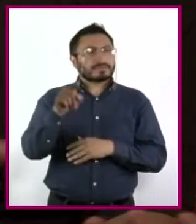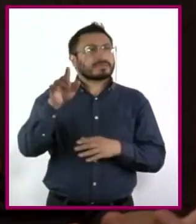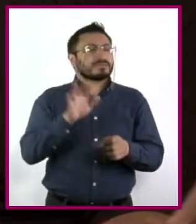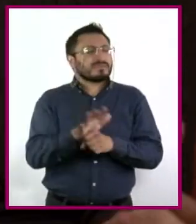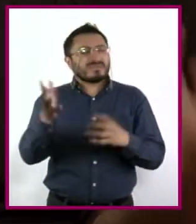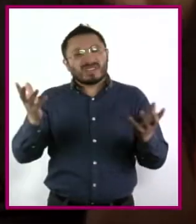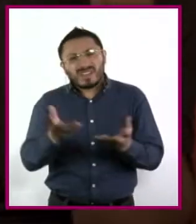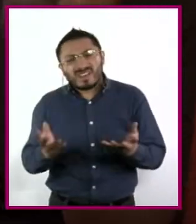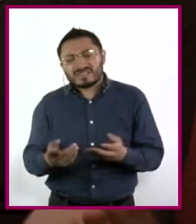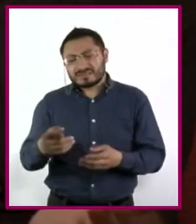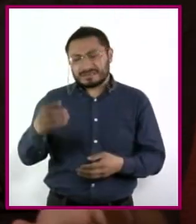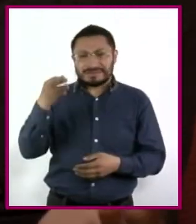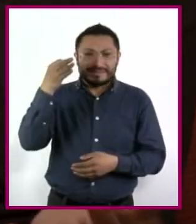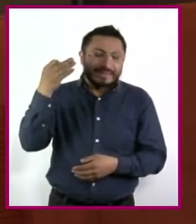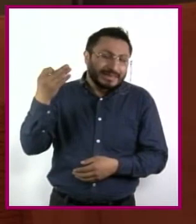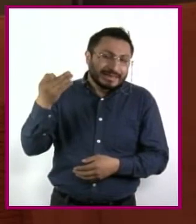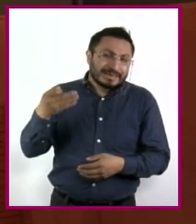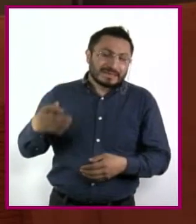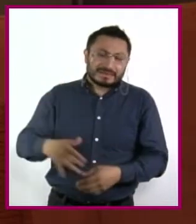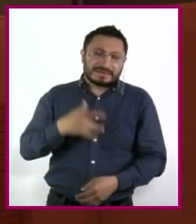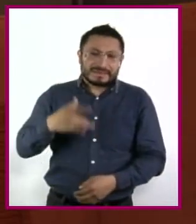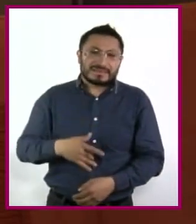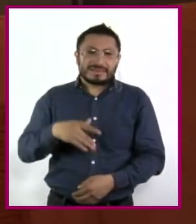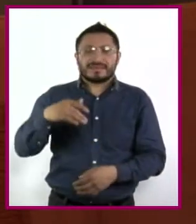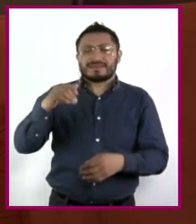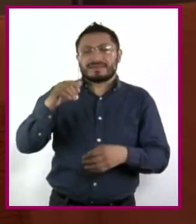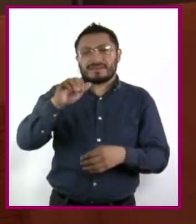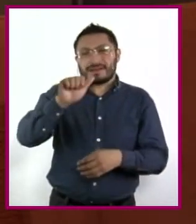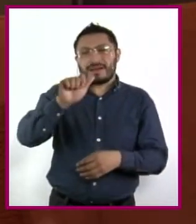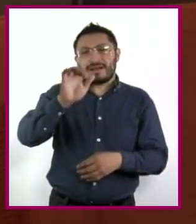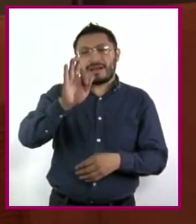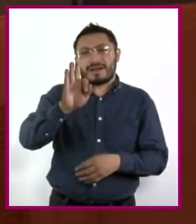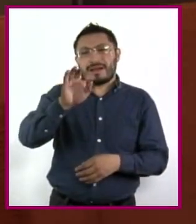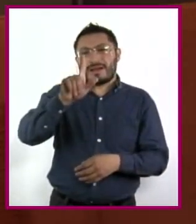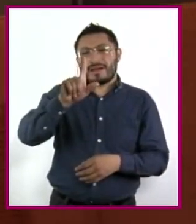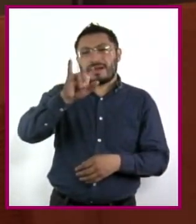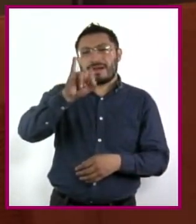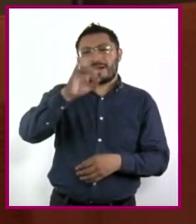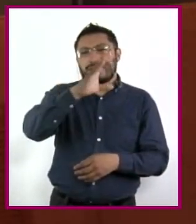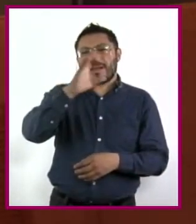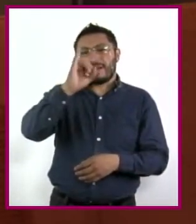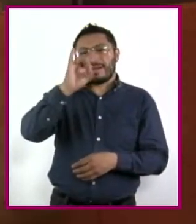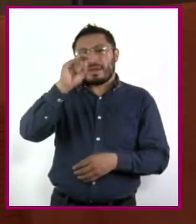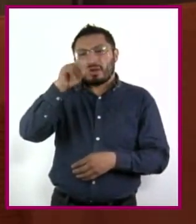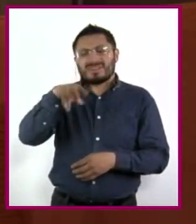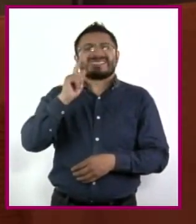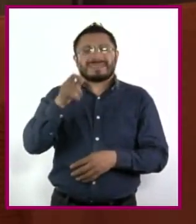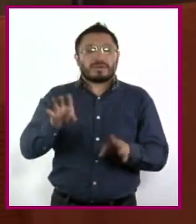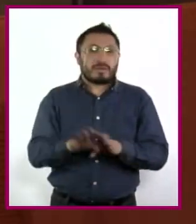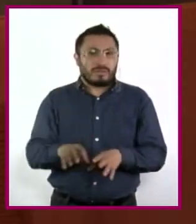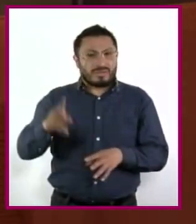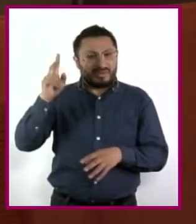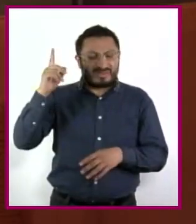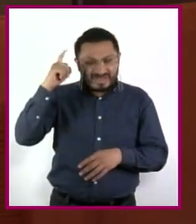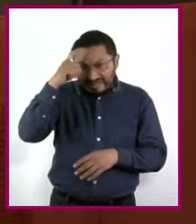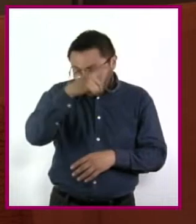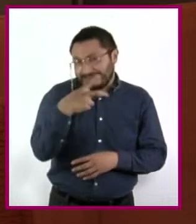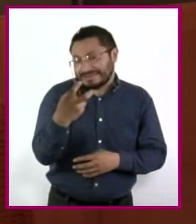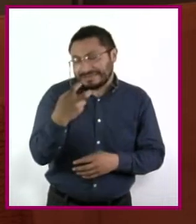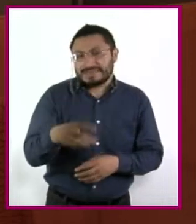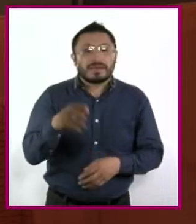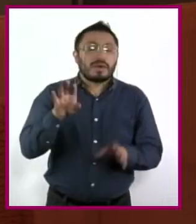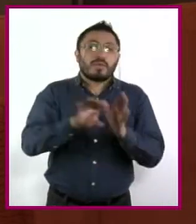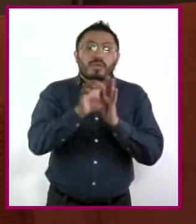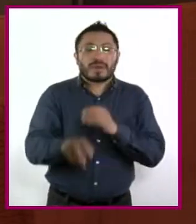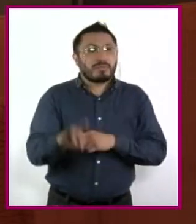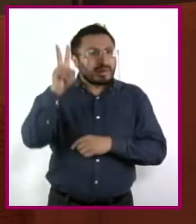emociones aflictivas es aceptarlas. Esto no es nada fácil. Está grueso aceptar que le tienes envidia a tu amigo o